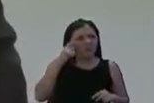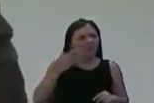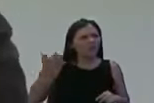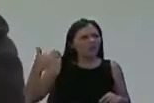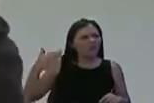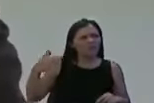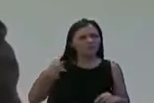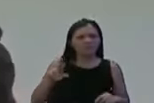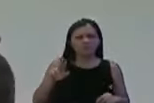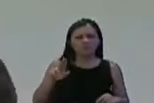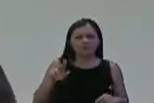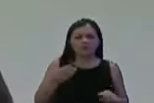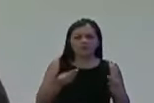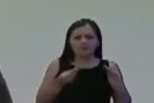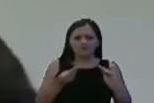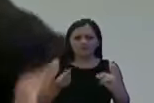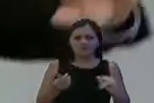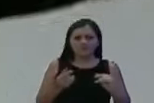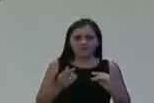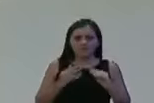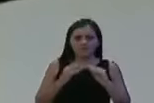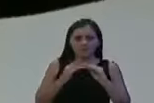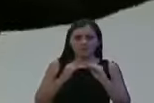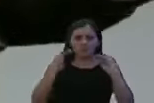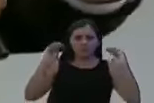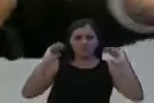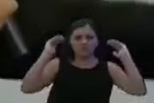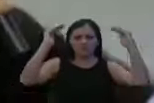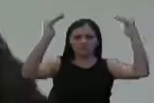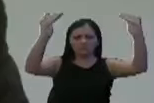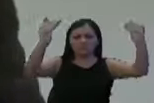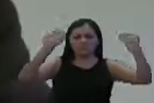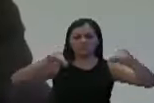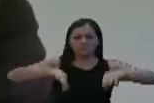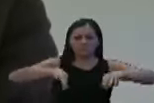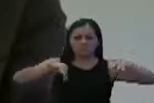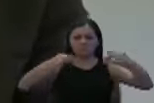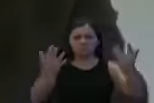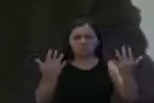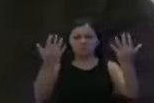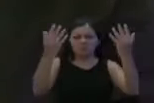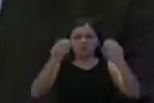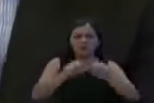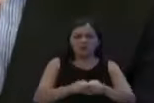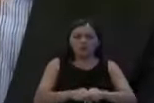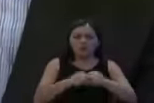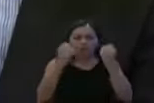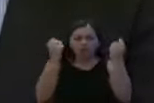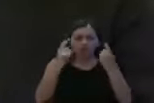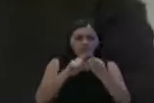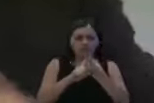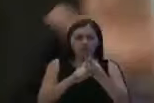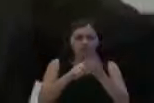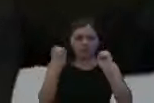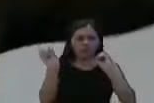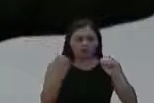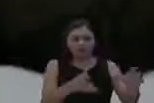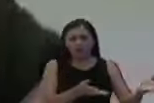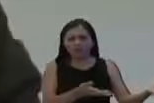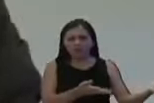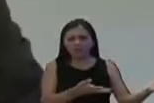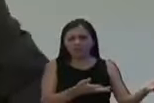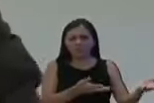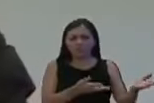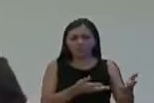que se habían invertido en invernaderos Todo estaba roto abandonado era muy triste y seguía el peligro esa